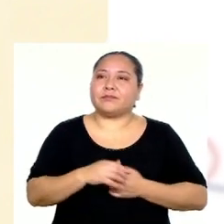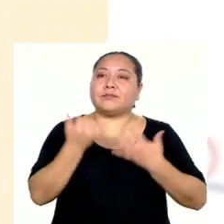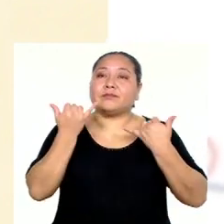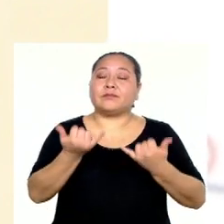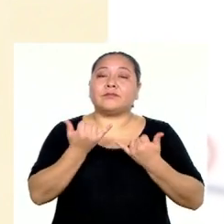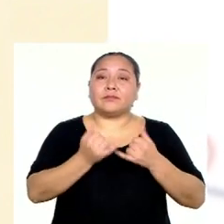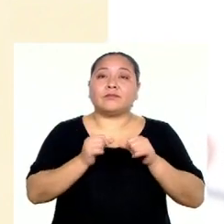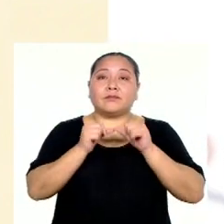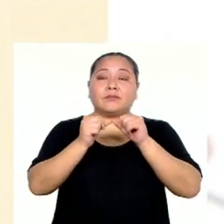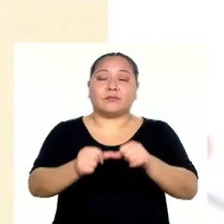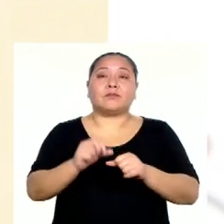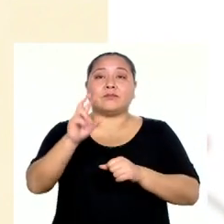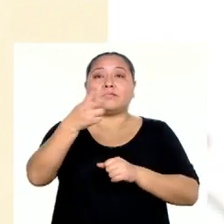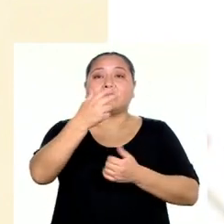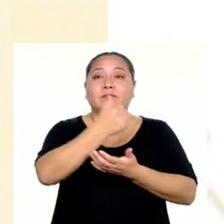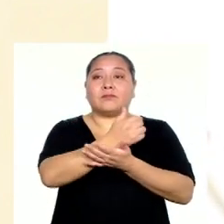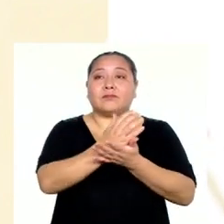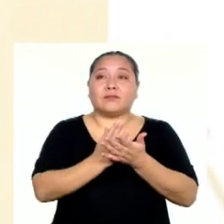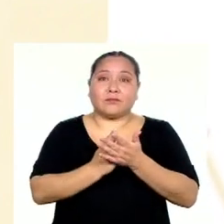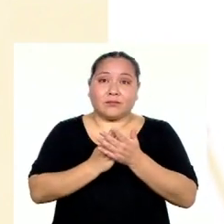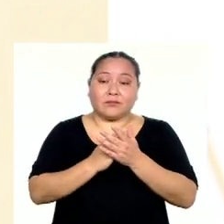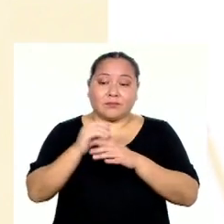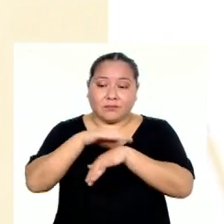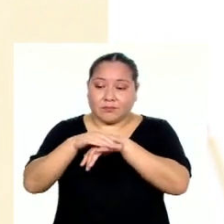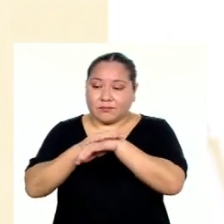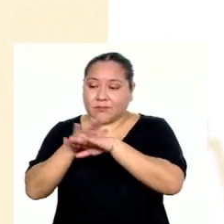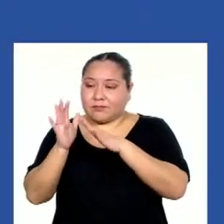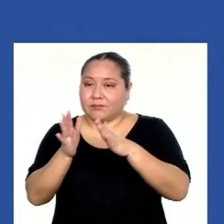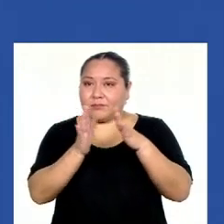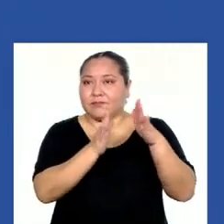tercer paso de la planificación.